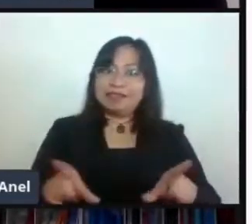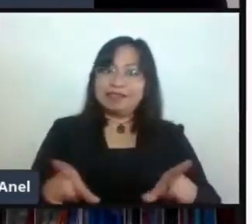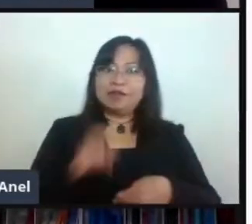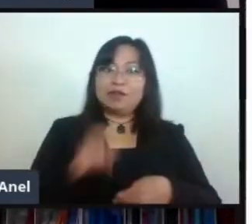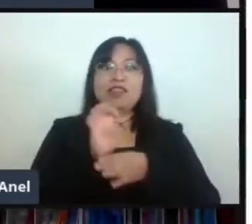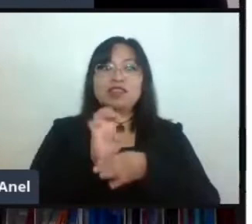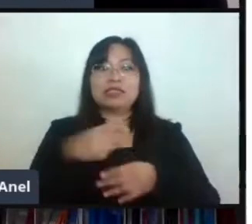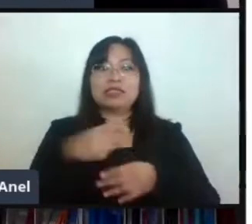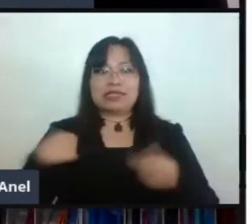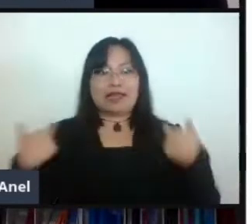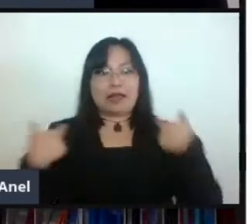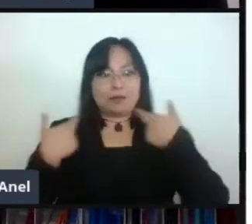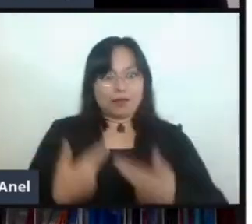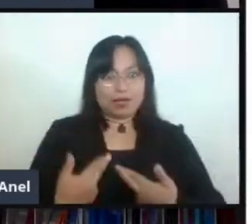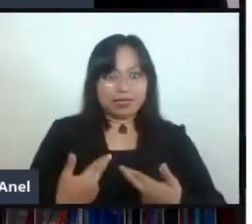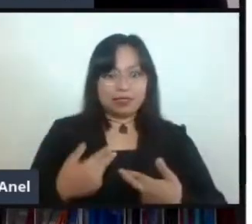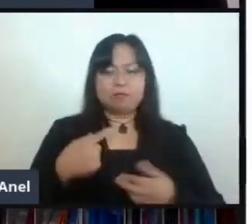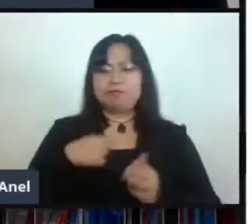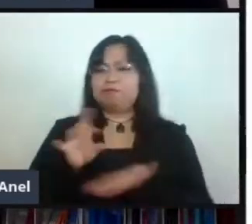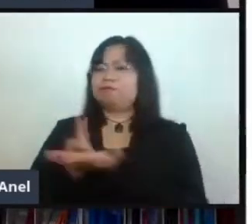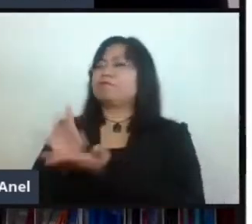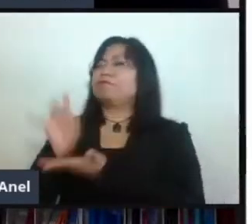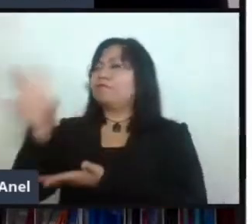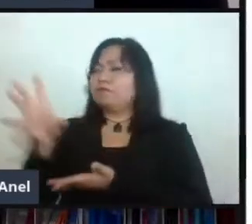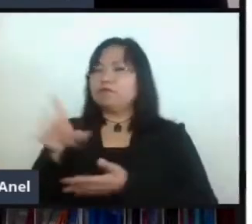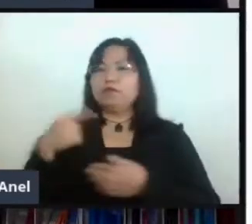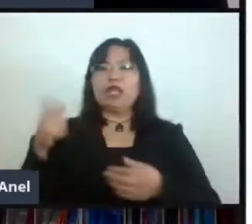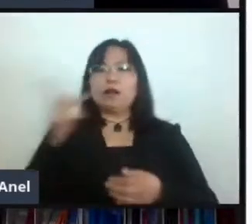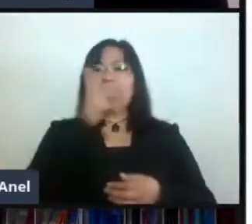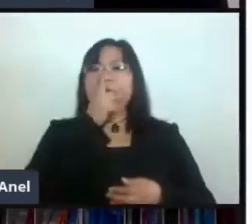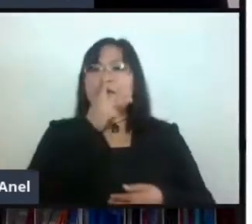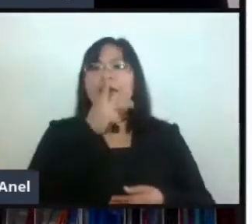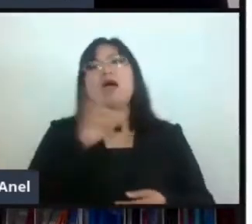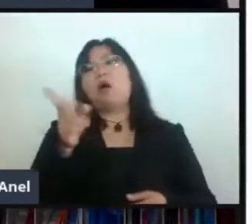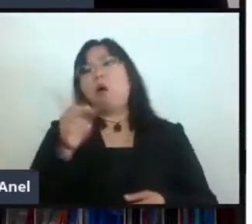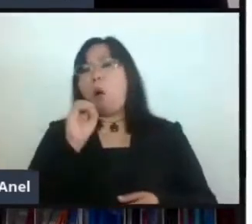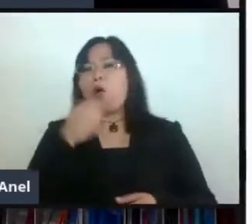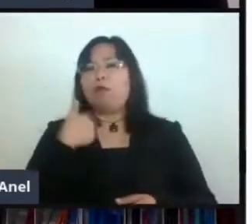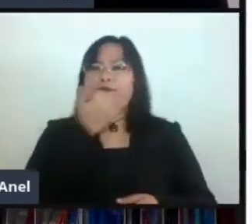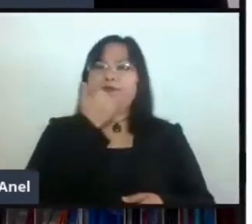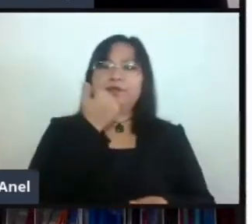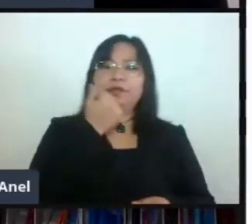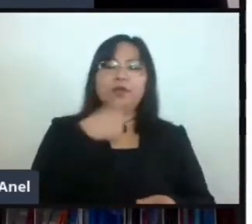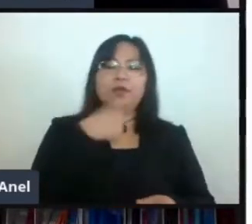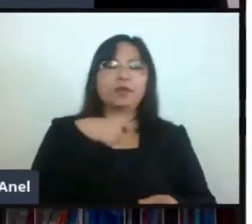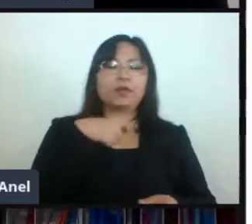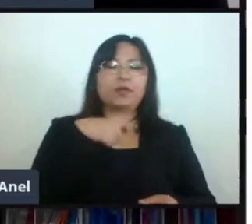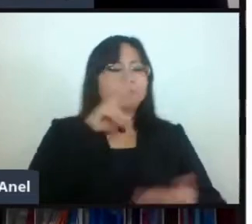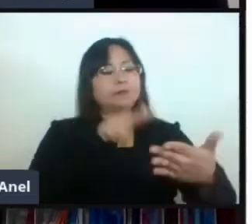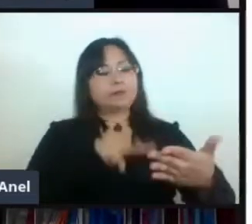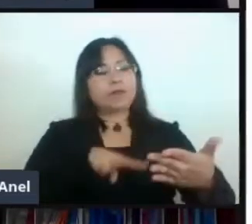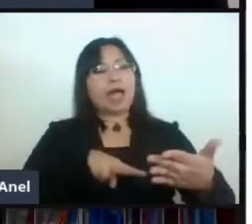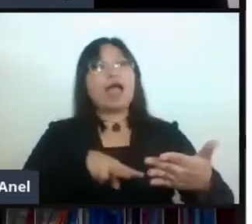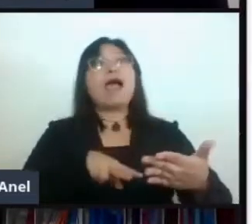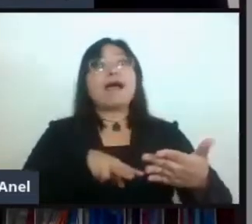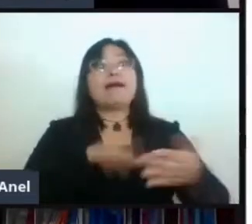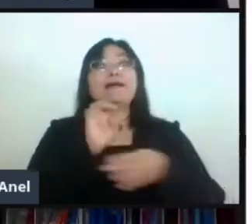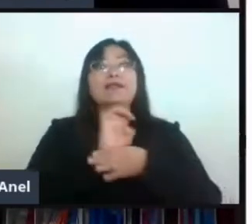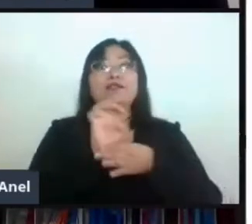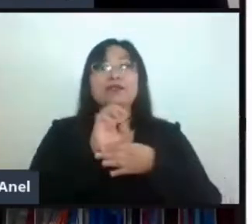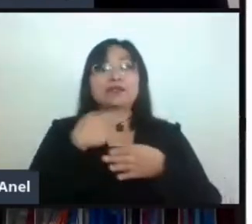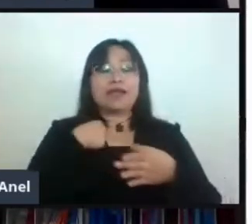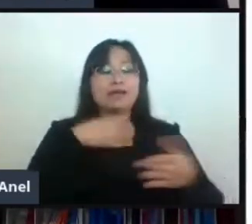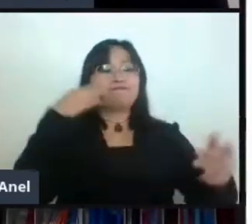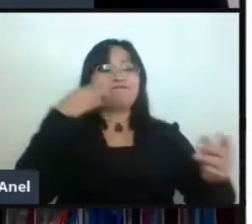de familia, por ejemplo, que es lo que se espera que el niño logre, ¿sí? O que la vea un alumno cuando estamos trabajando con alumnos